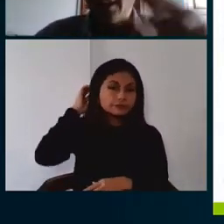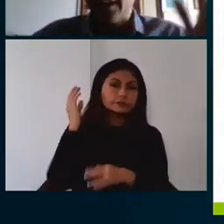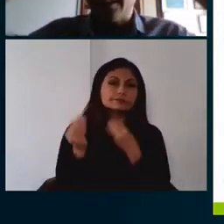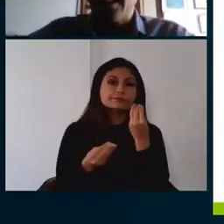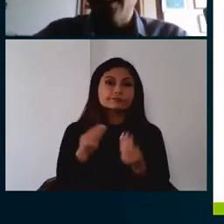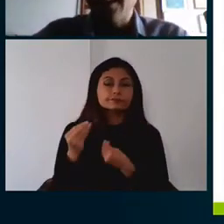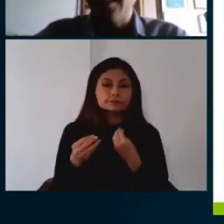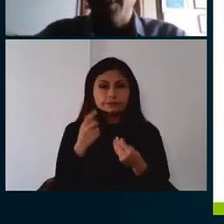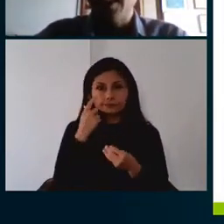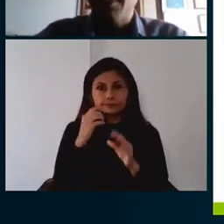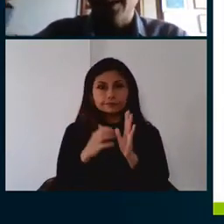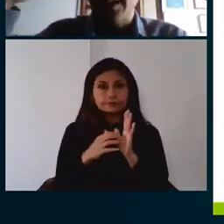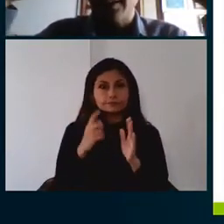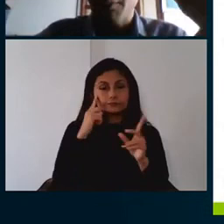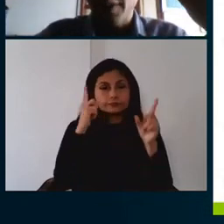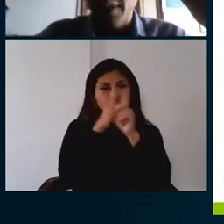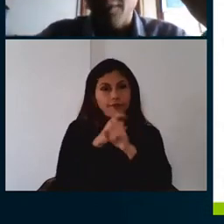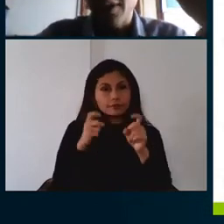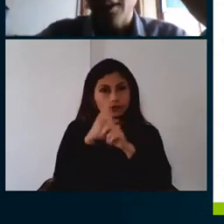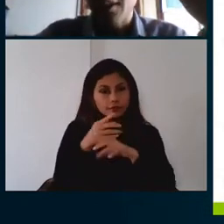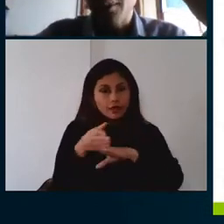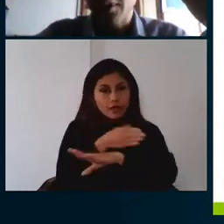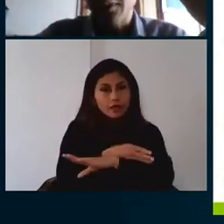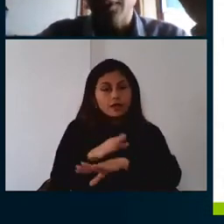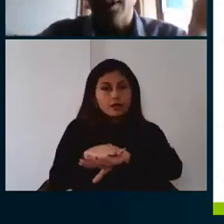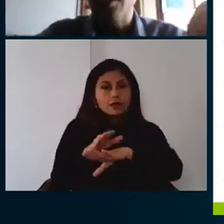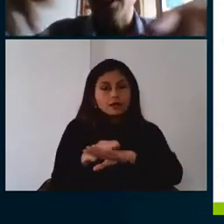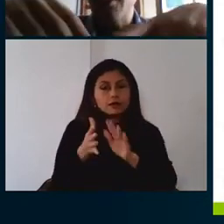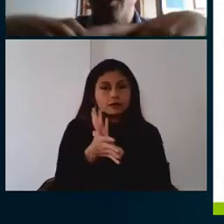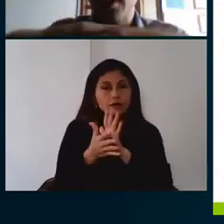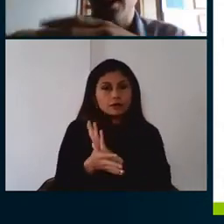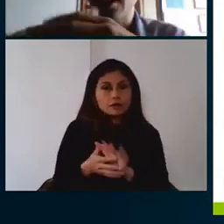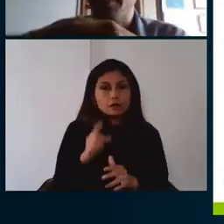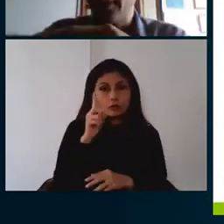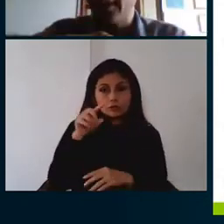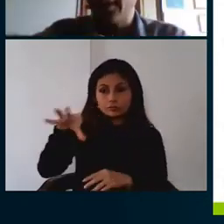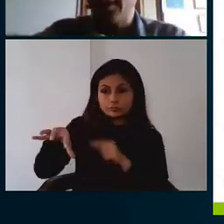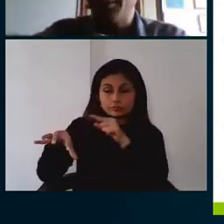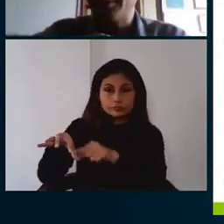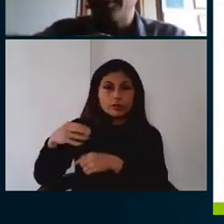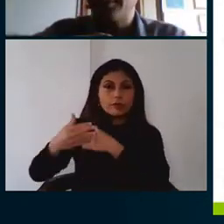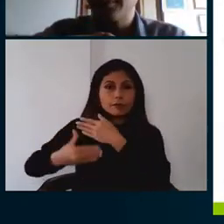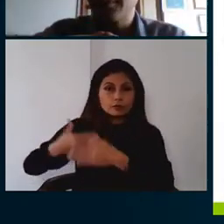Entonces, únicamente este análisis preliminar de la primera unidad del proceso ya encontramos que hay